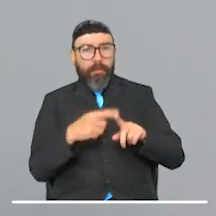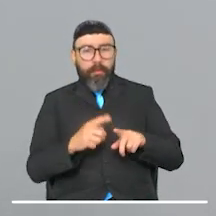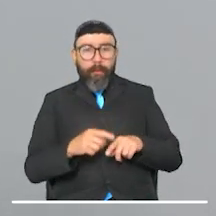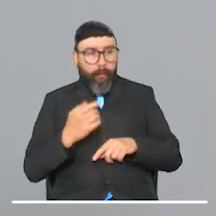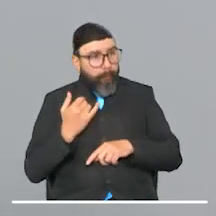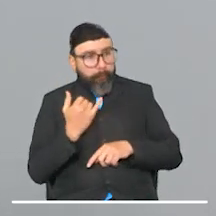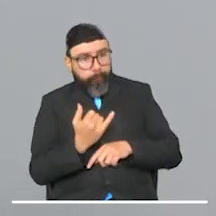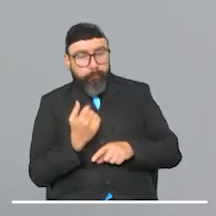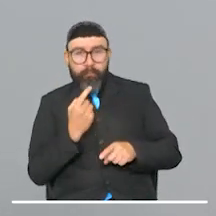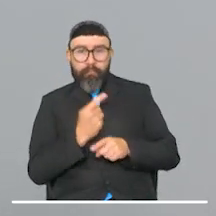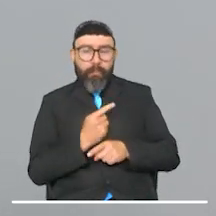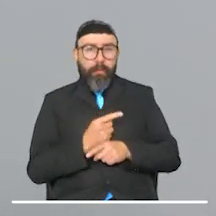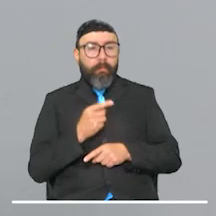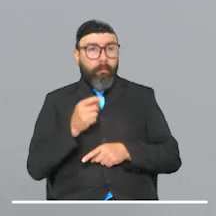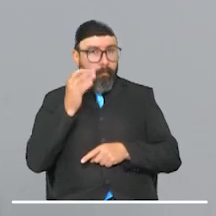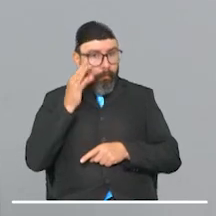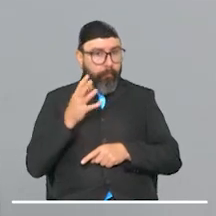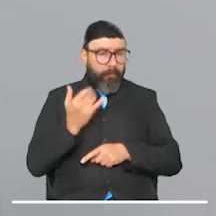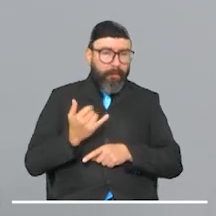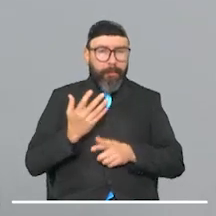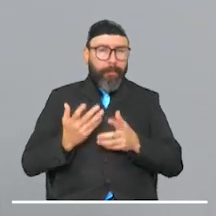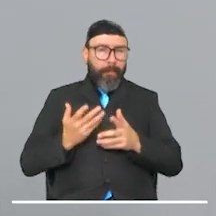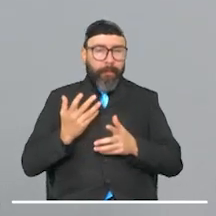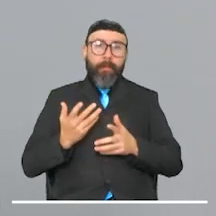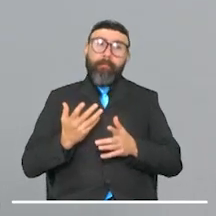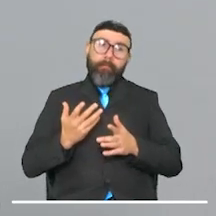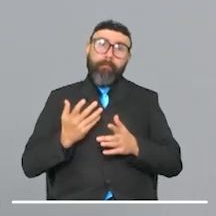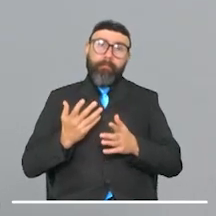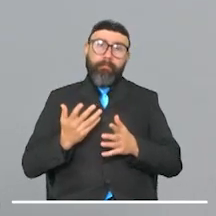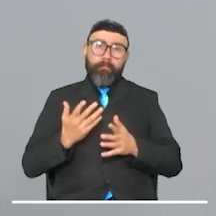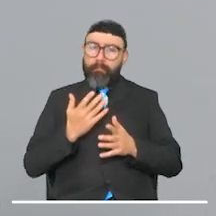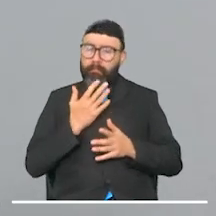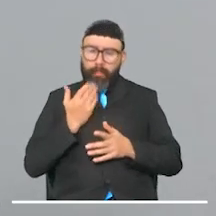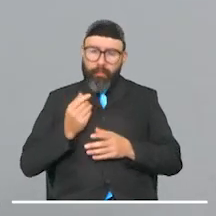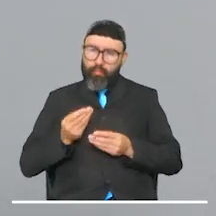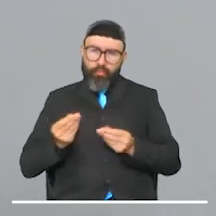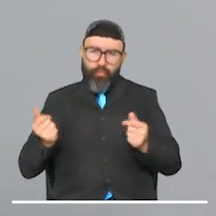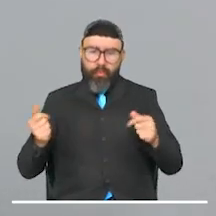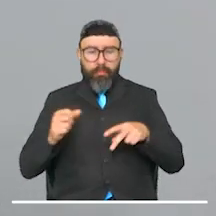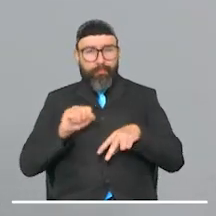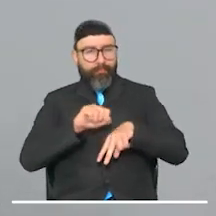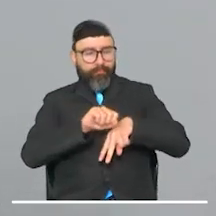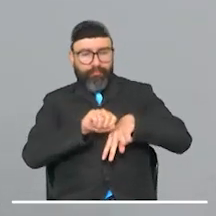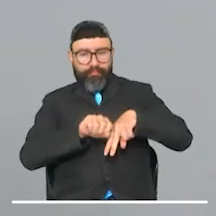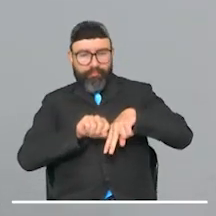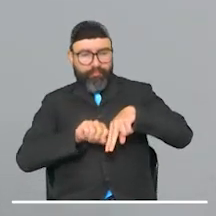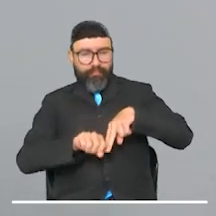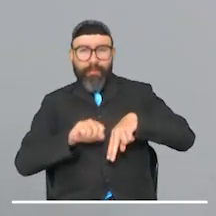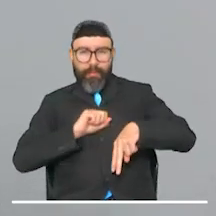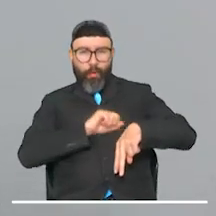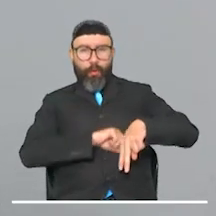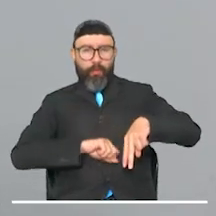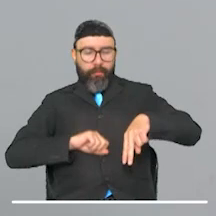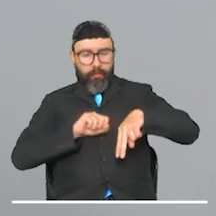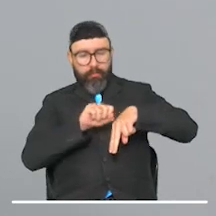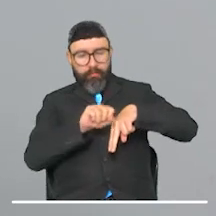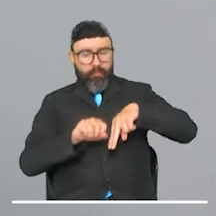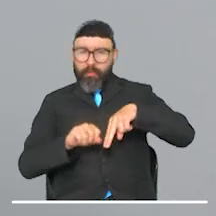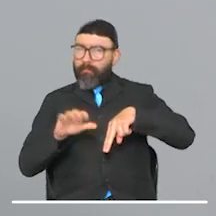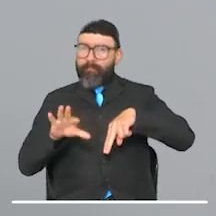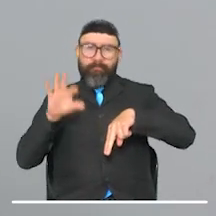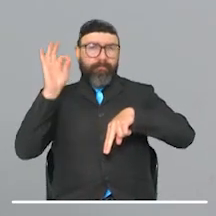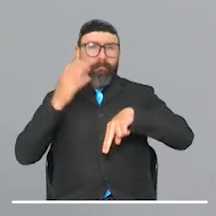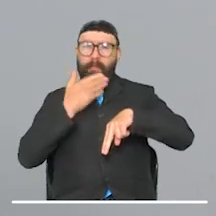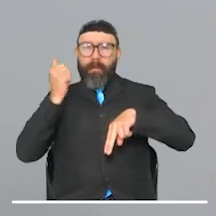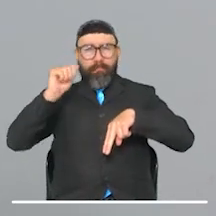a veces fatales para los pacientes es por eso que la ecografía debe ser el estudio de preferencia a